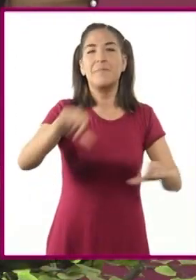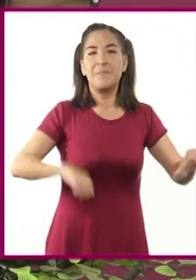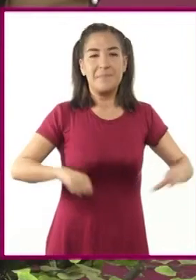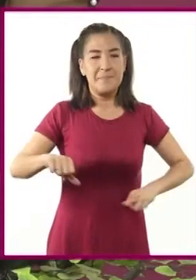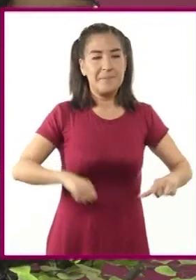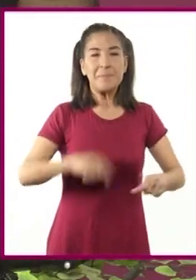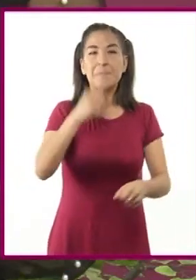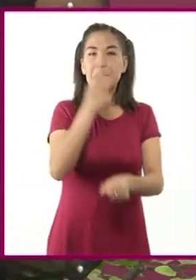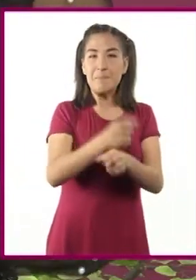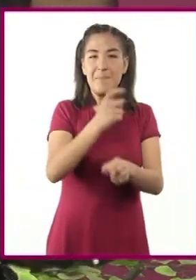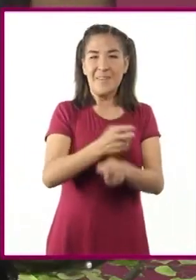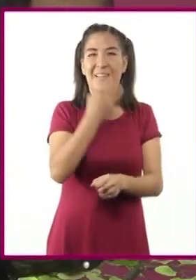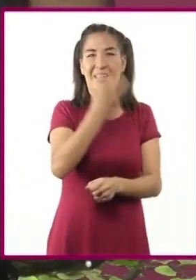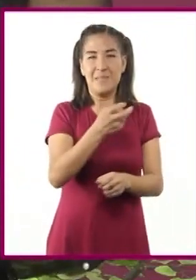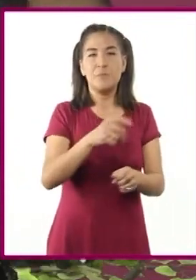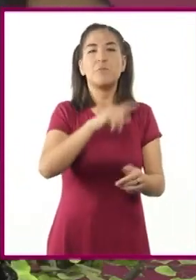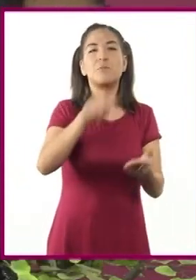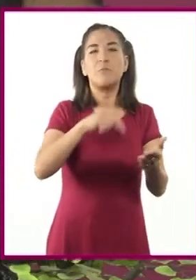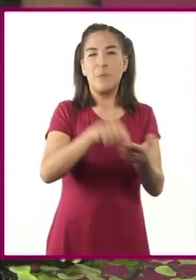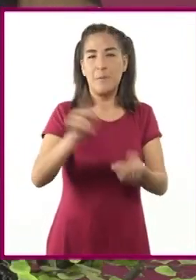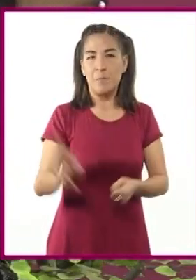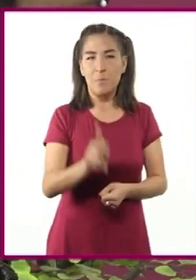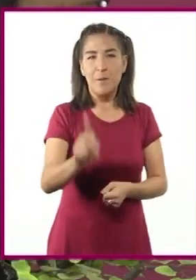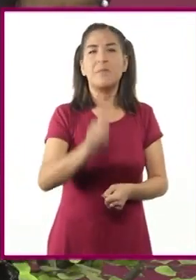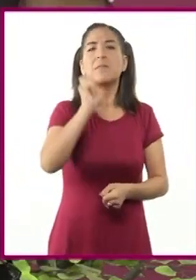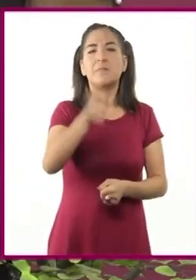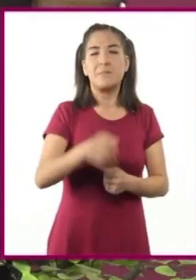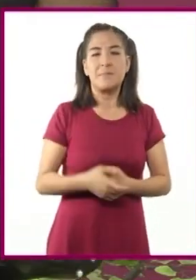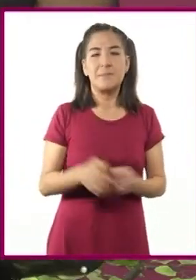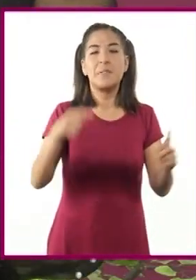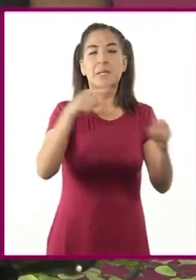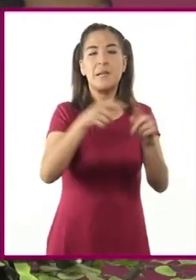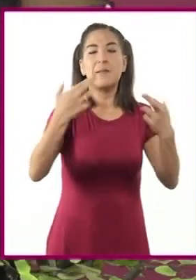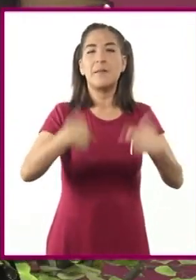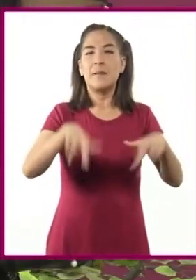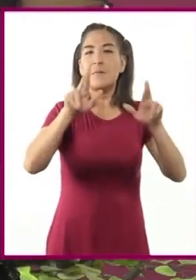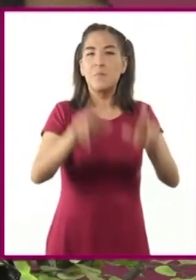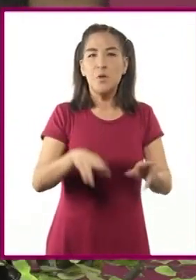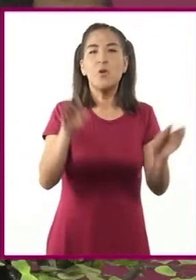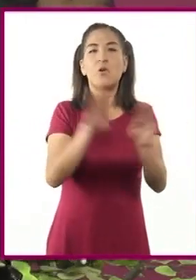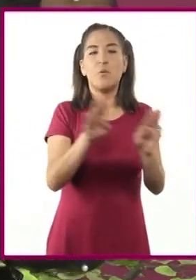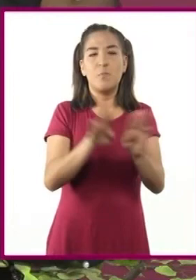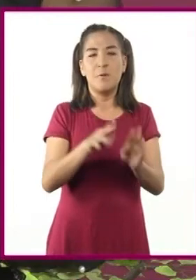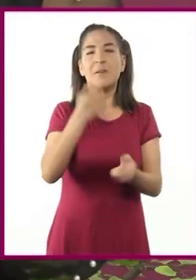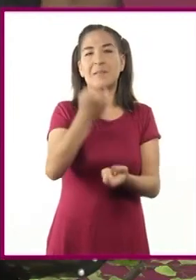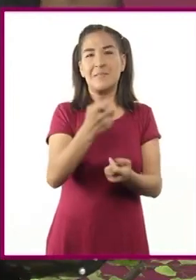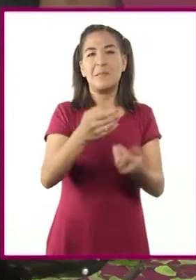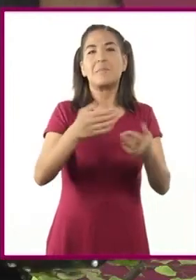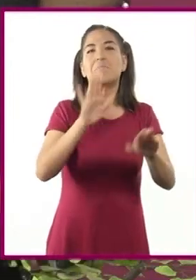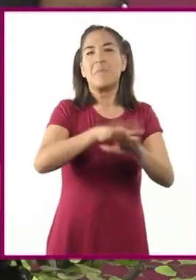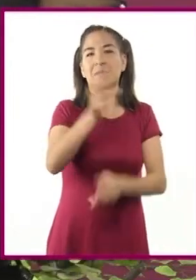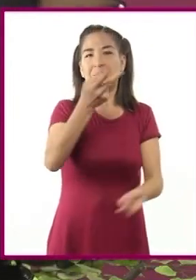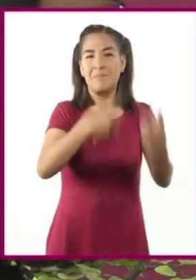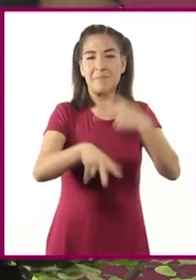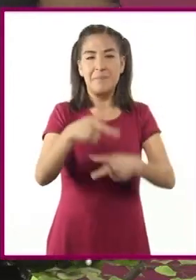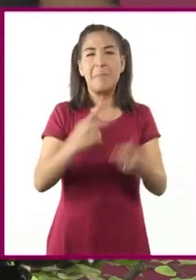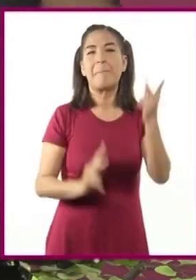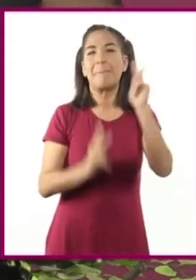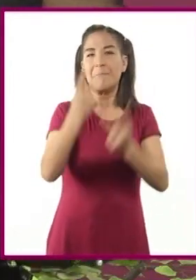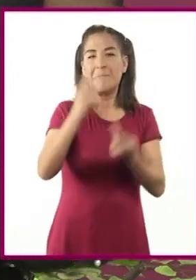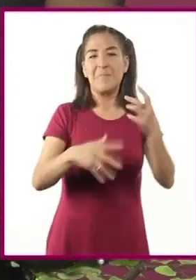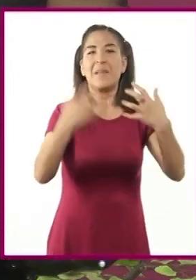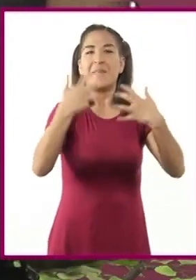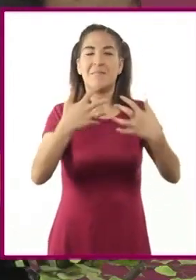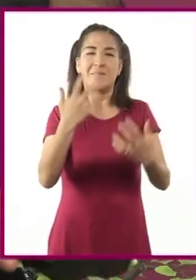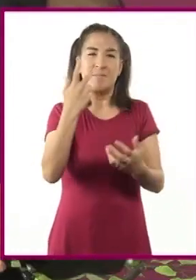actividades primarias en los espacios rurales está en que representan la fuente de las materias primas que consumimos